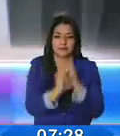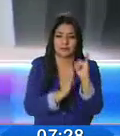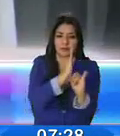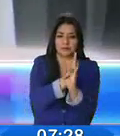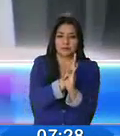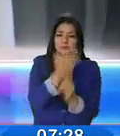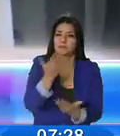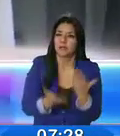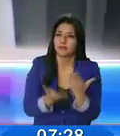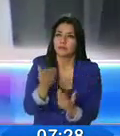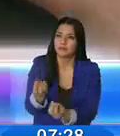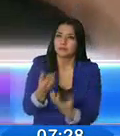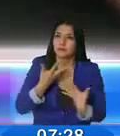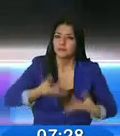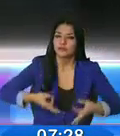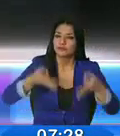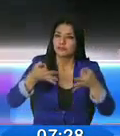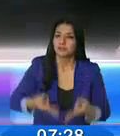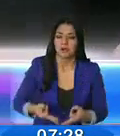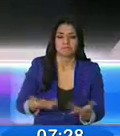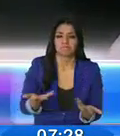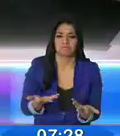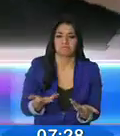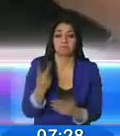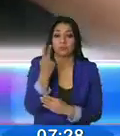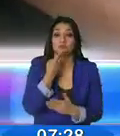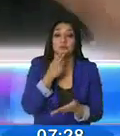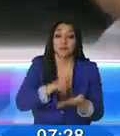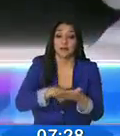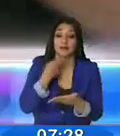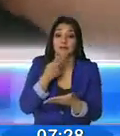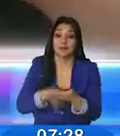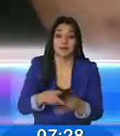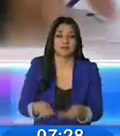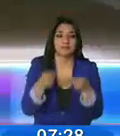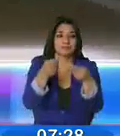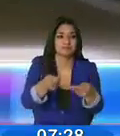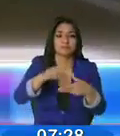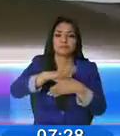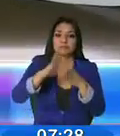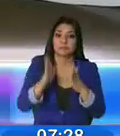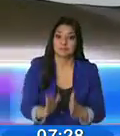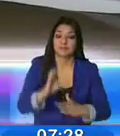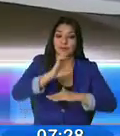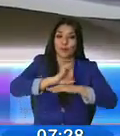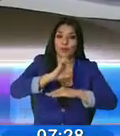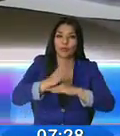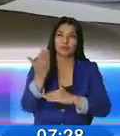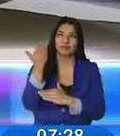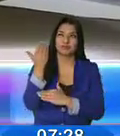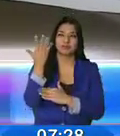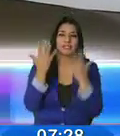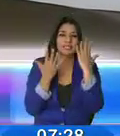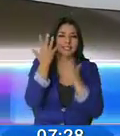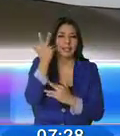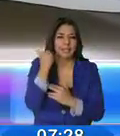en absoluto nada oficial y que mediante 2 cartas enviadas a la Cancillería ecuatoriana hace 15 y 10 días han solicitado